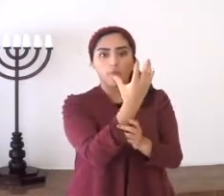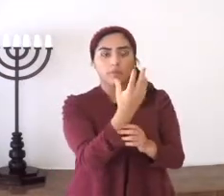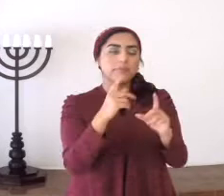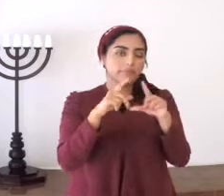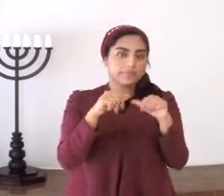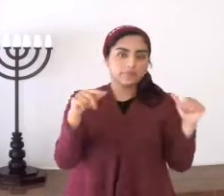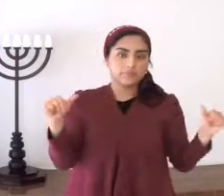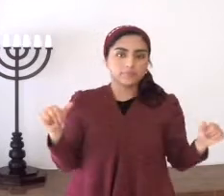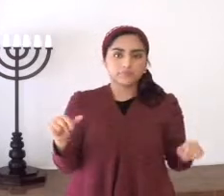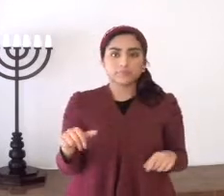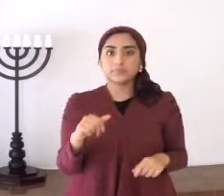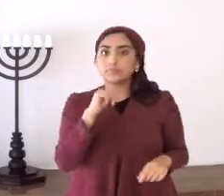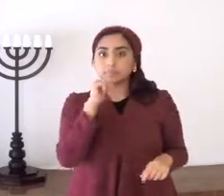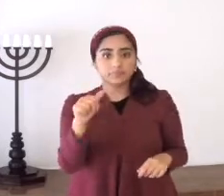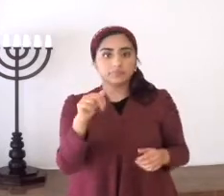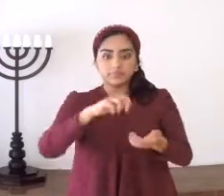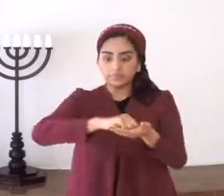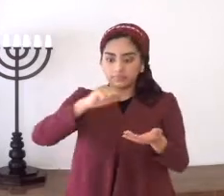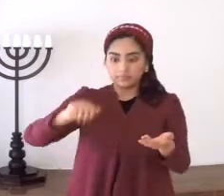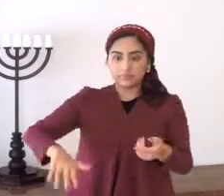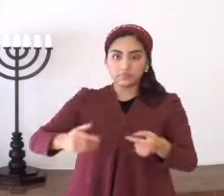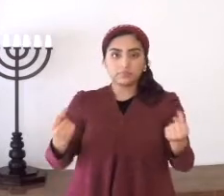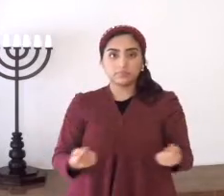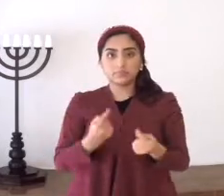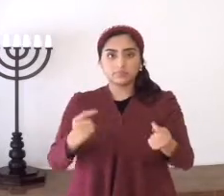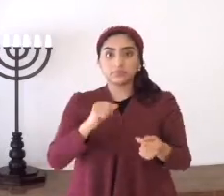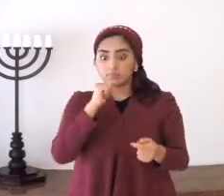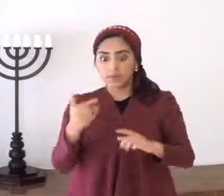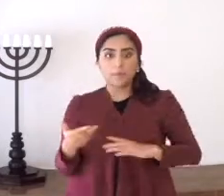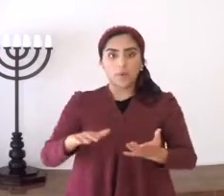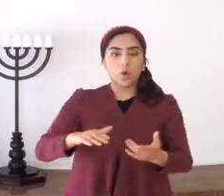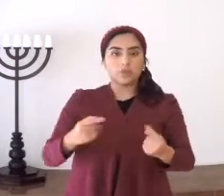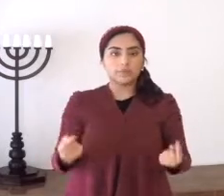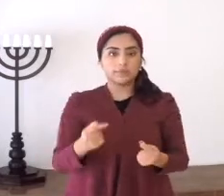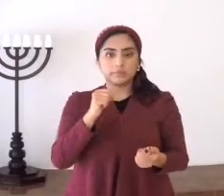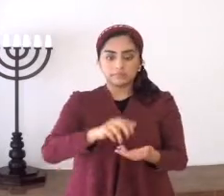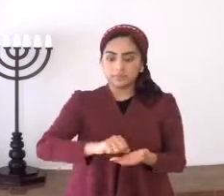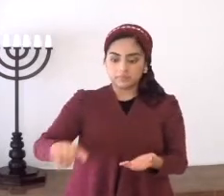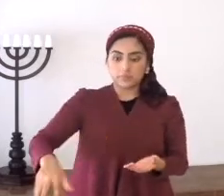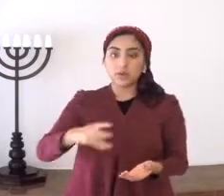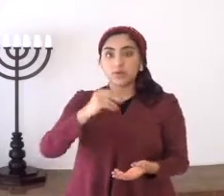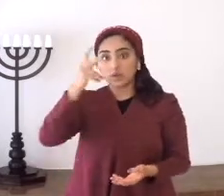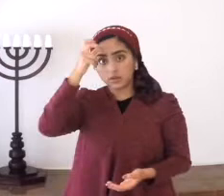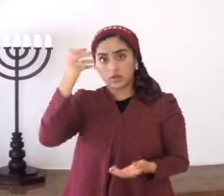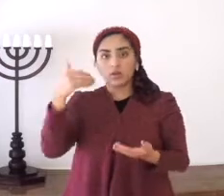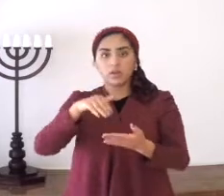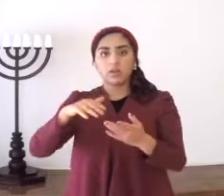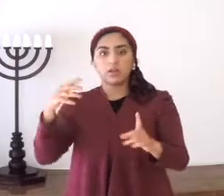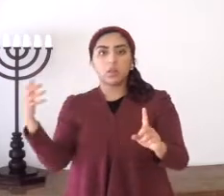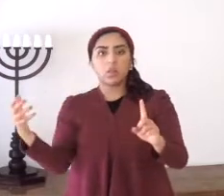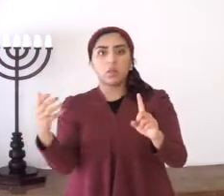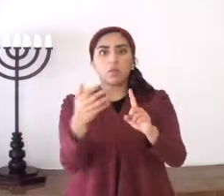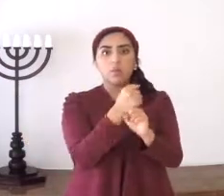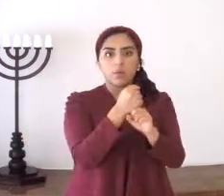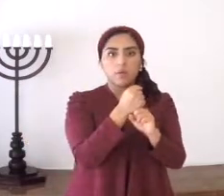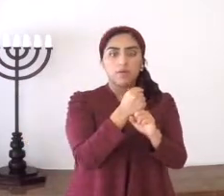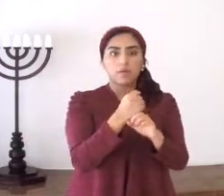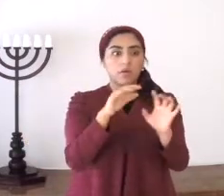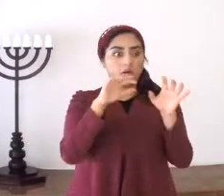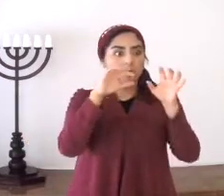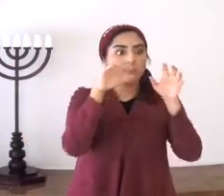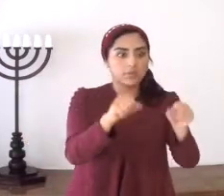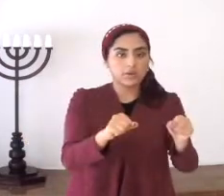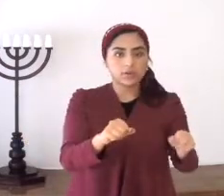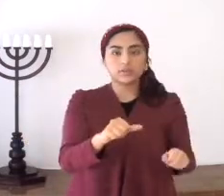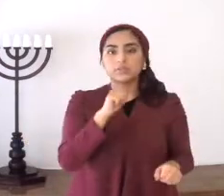no creció, no floreció, etcétera, etcétera, no mató su concupiscencia, no murió en su concupiscencia, y el diablo